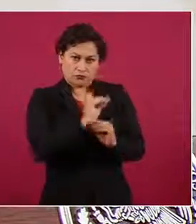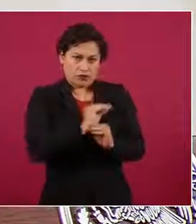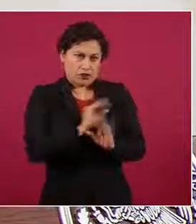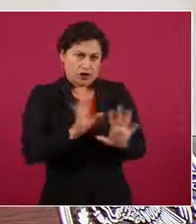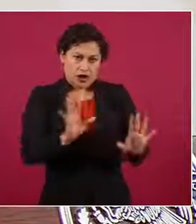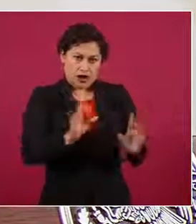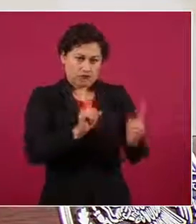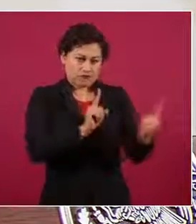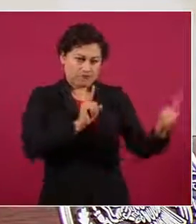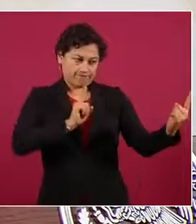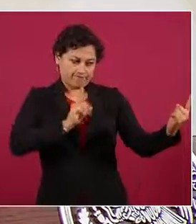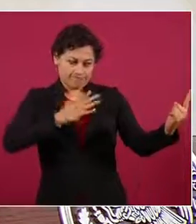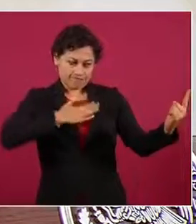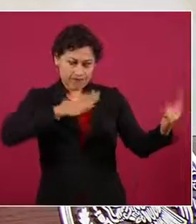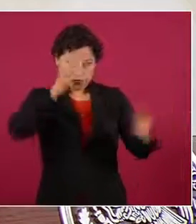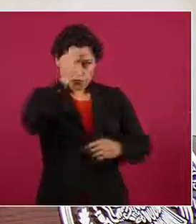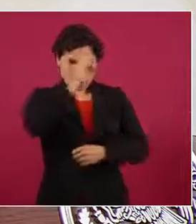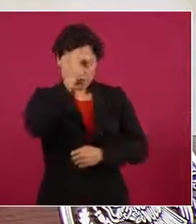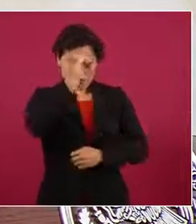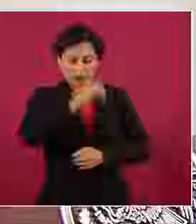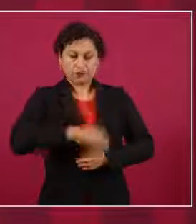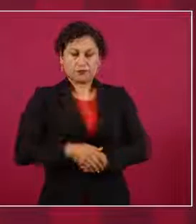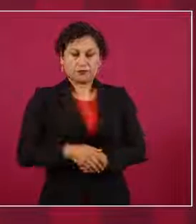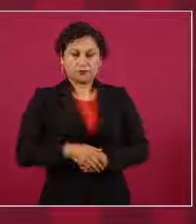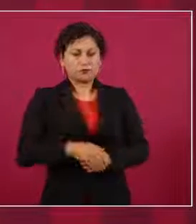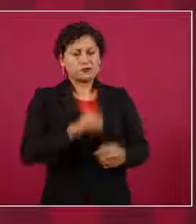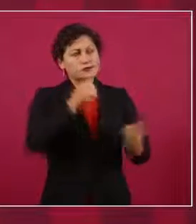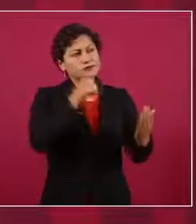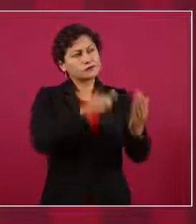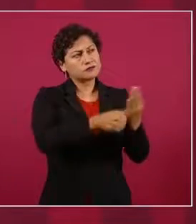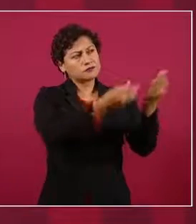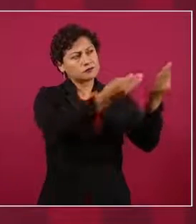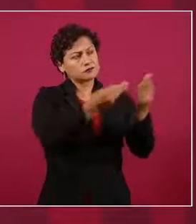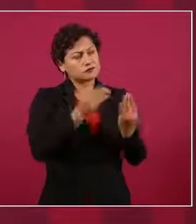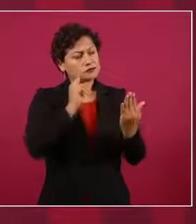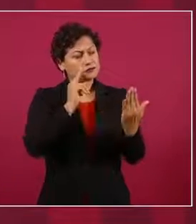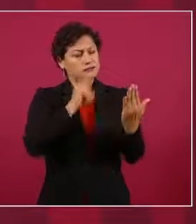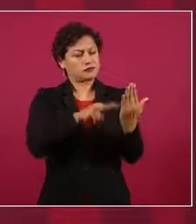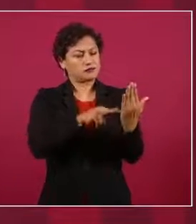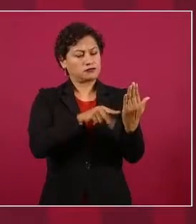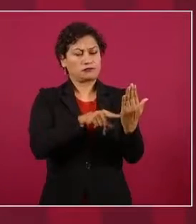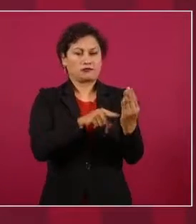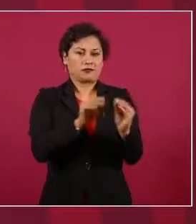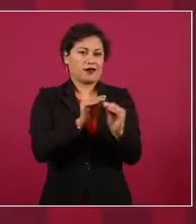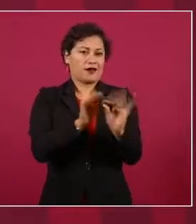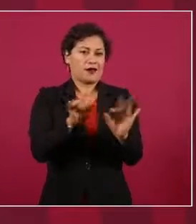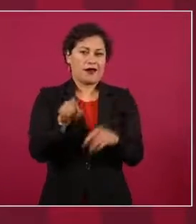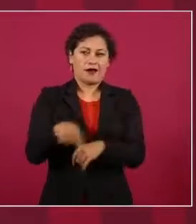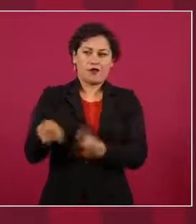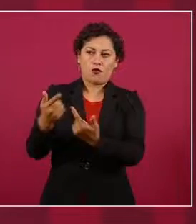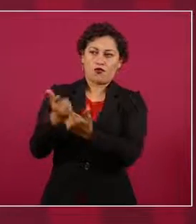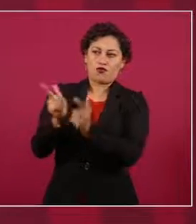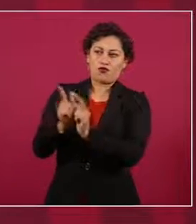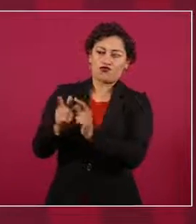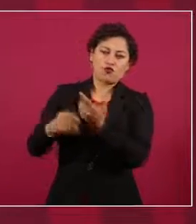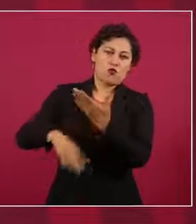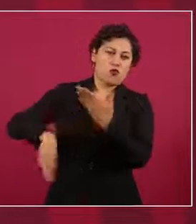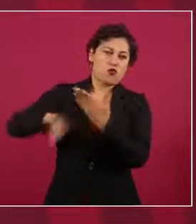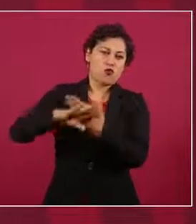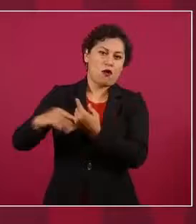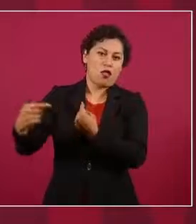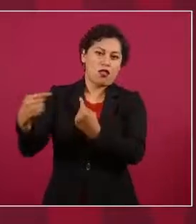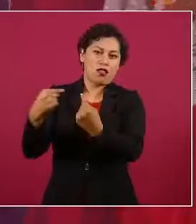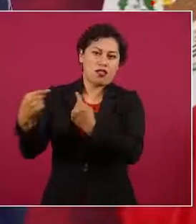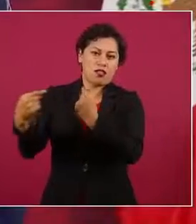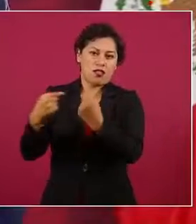esto fue producto de nuestros adversarios, y sobre todo de los de